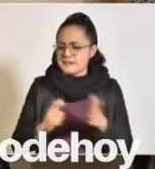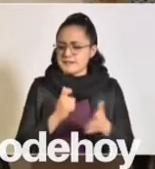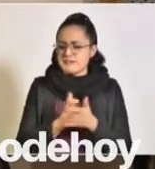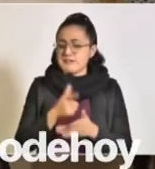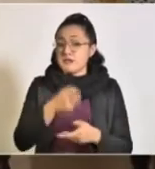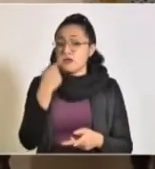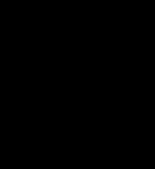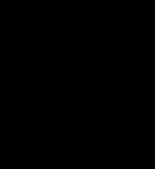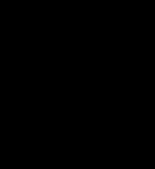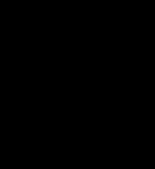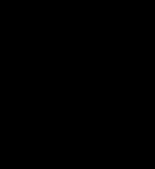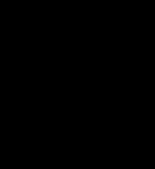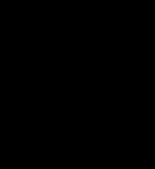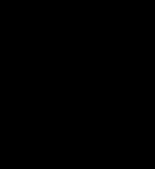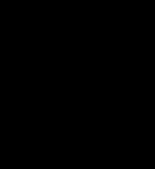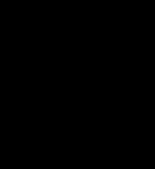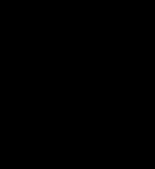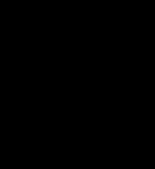empresa